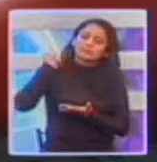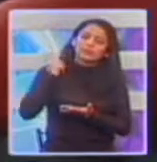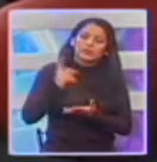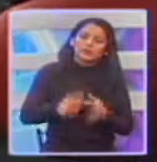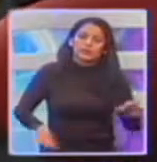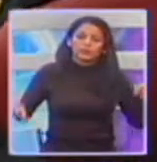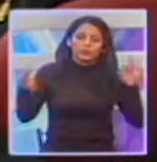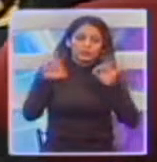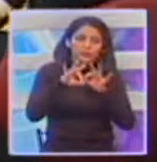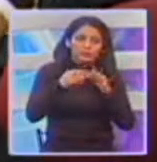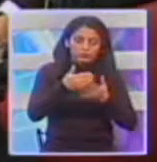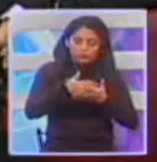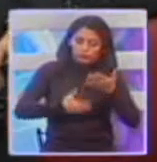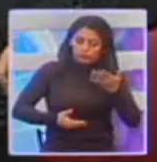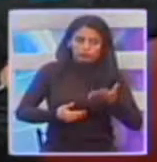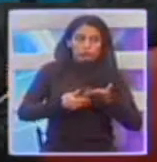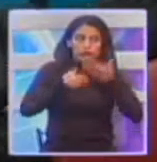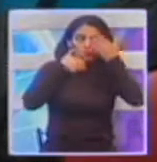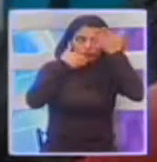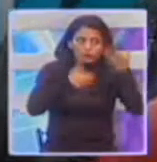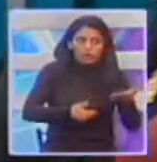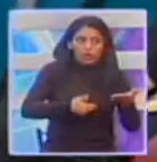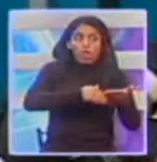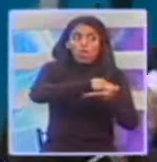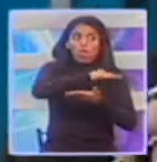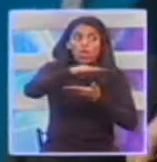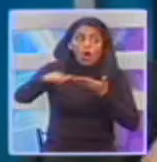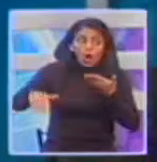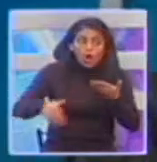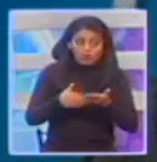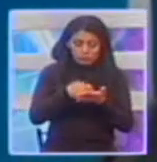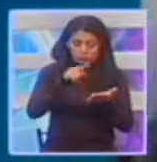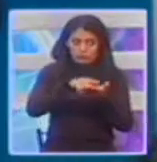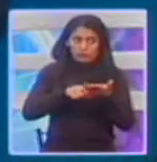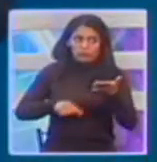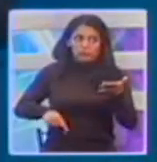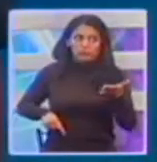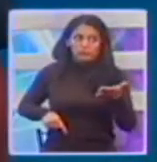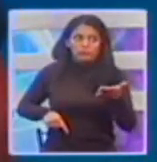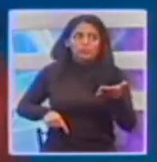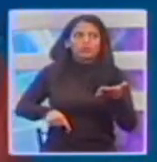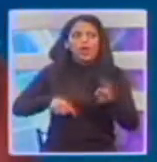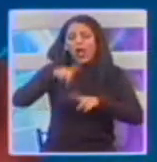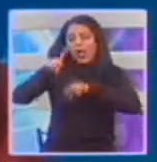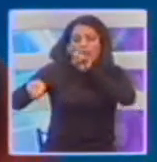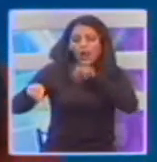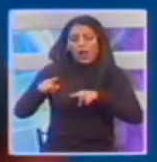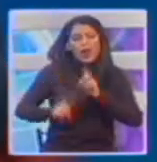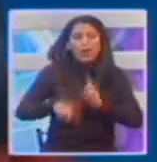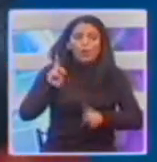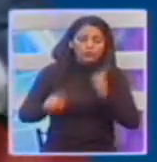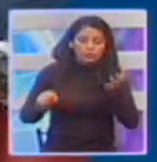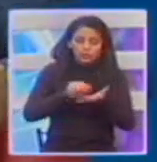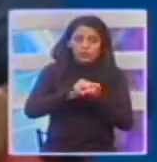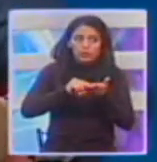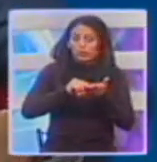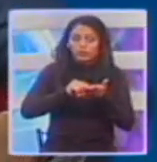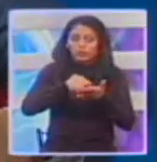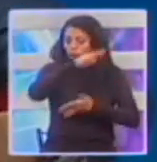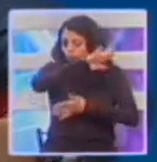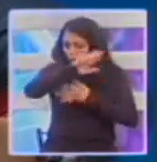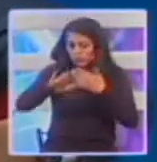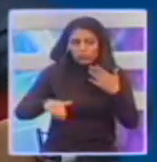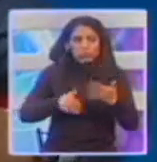solicitud la anunciación total de las pruebas es decir no solamente ha presentado la documentación lo presentó